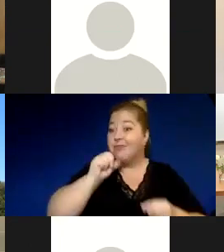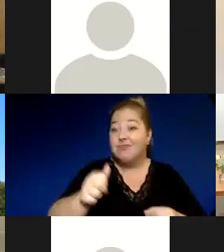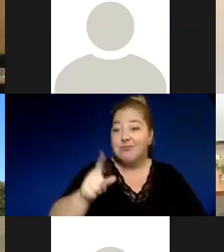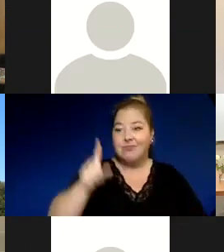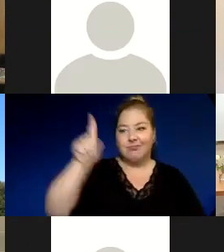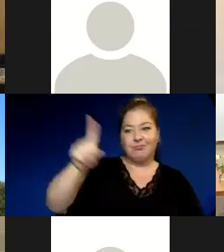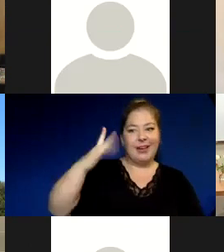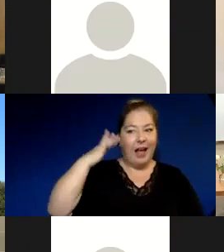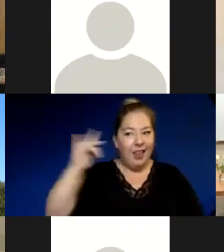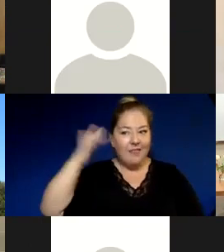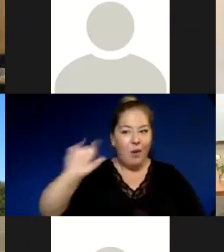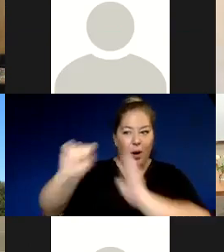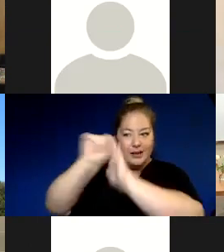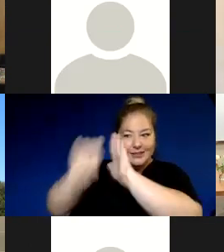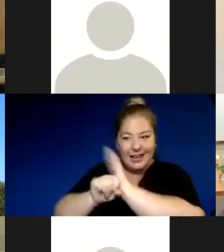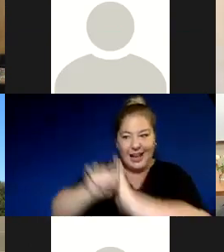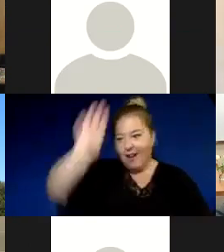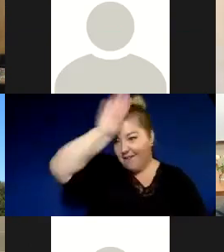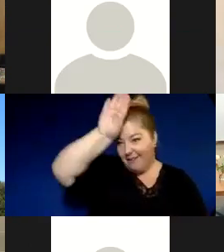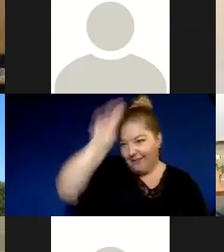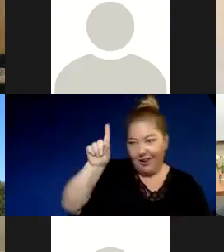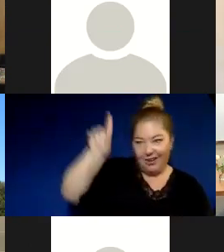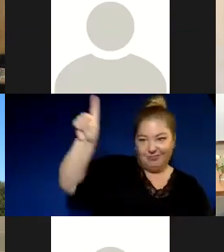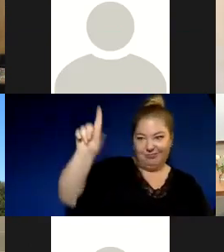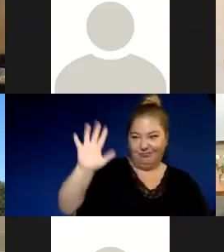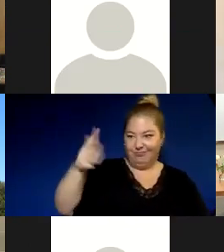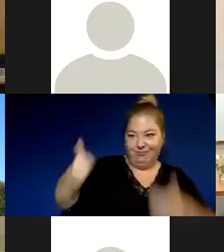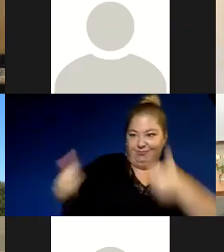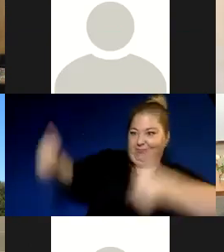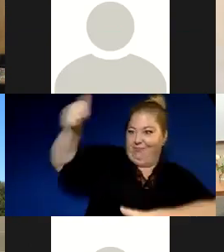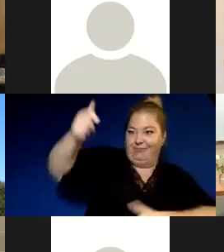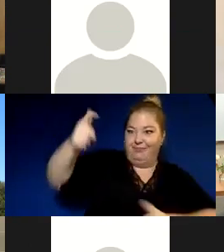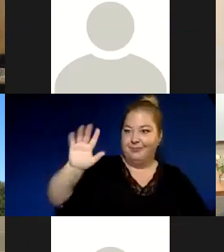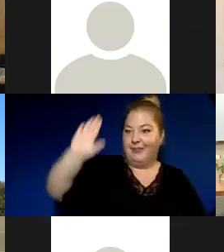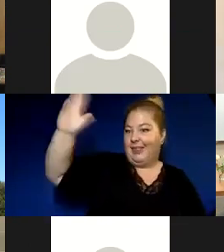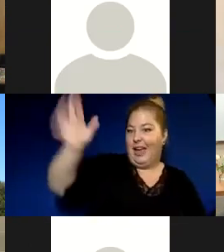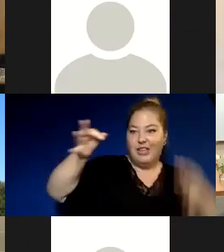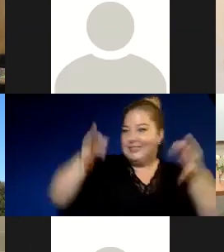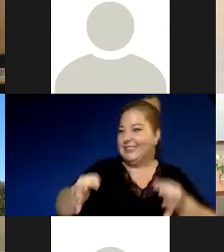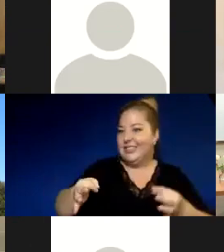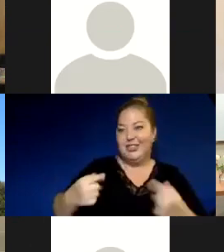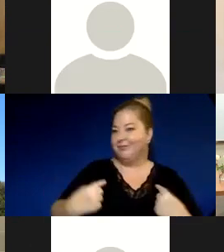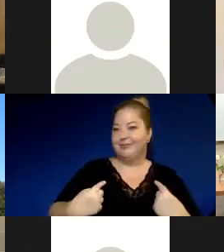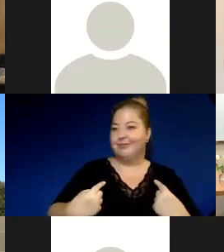responder mejor en CAL FIRE, porque trabajamos muy de cerca con ellos en ese sentido.